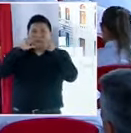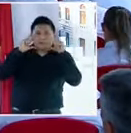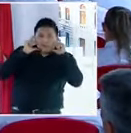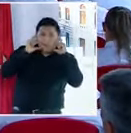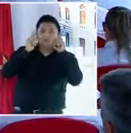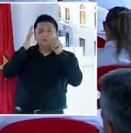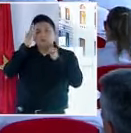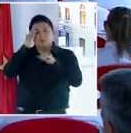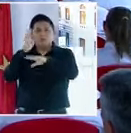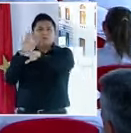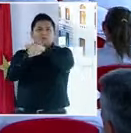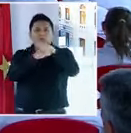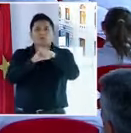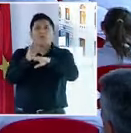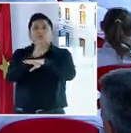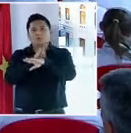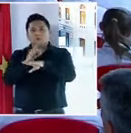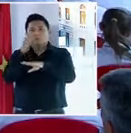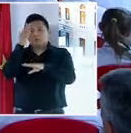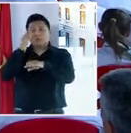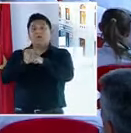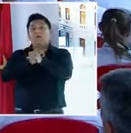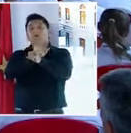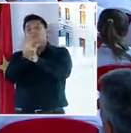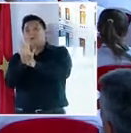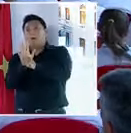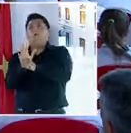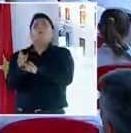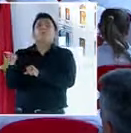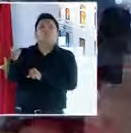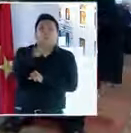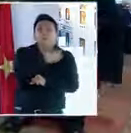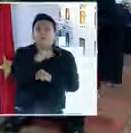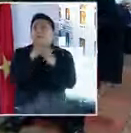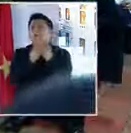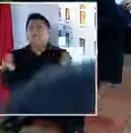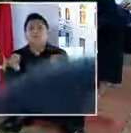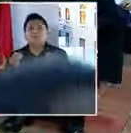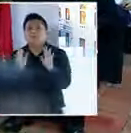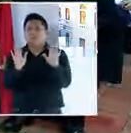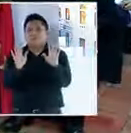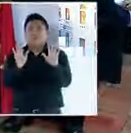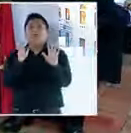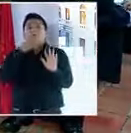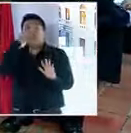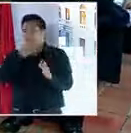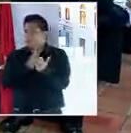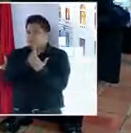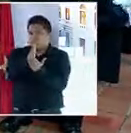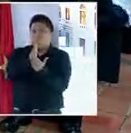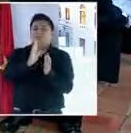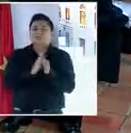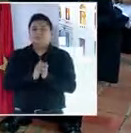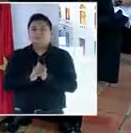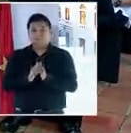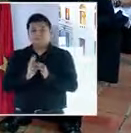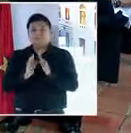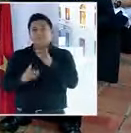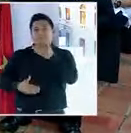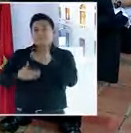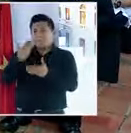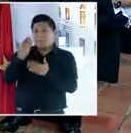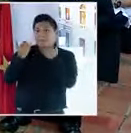tapabocas, porque recordamos, el virus de la COVID-19 aún no se ha ido y debemos seguir salvando vidas. Sin más preámbulo,